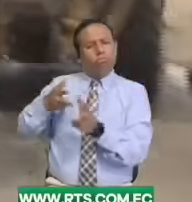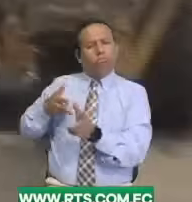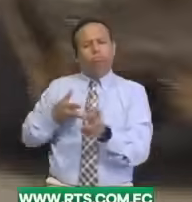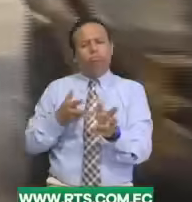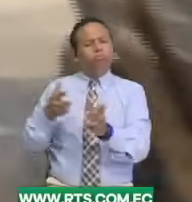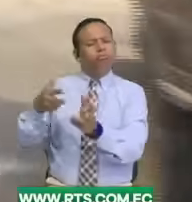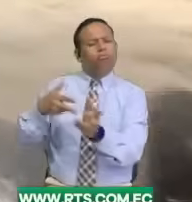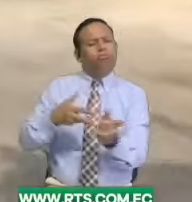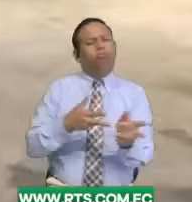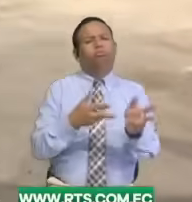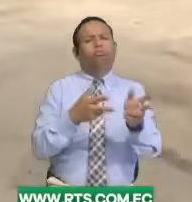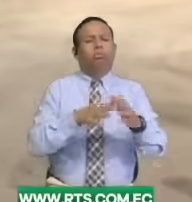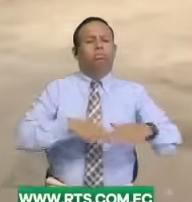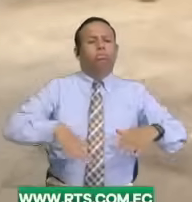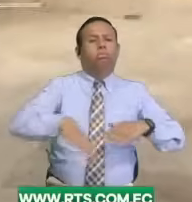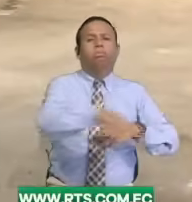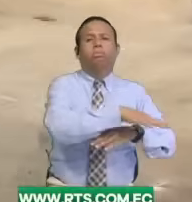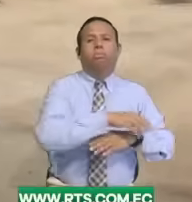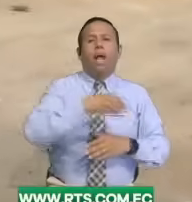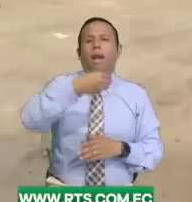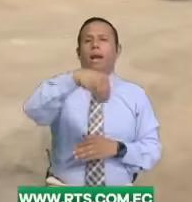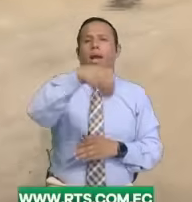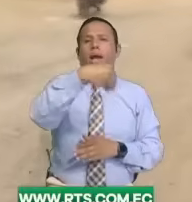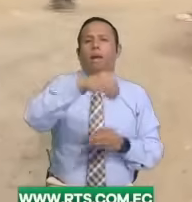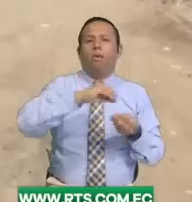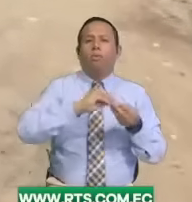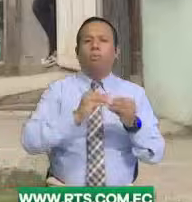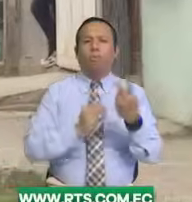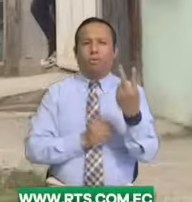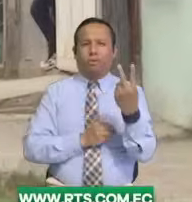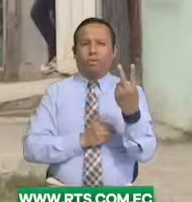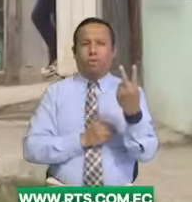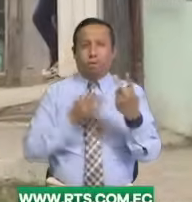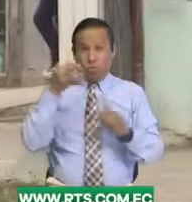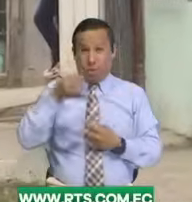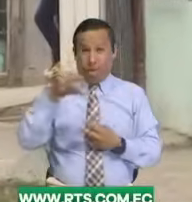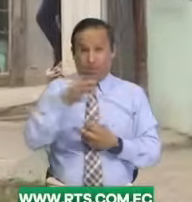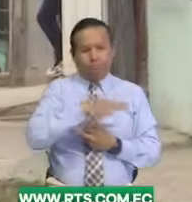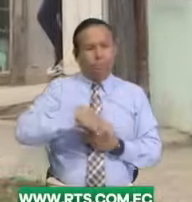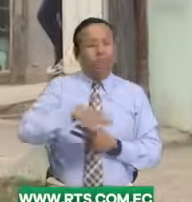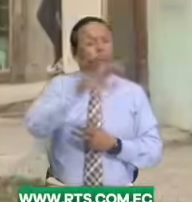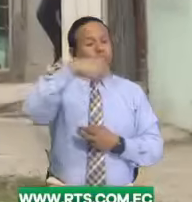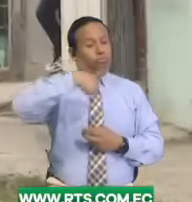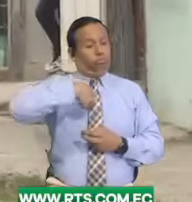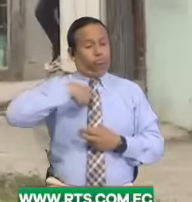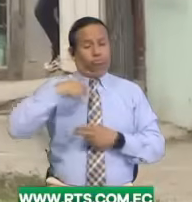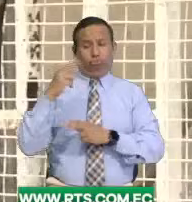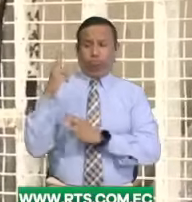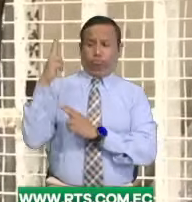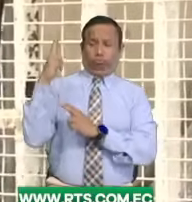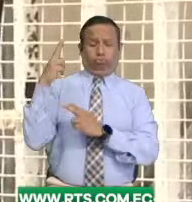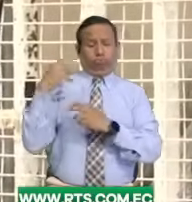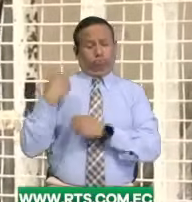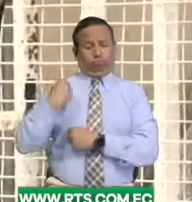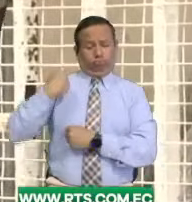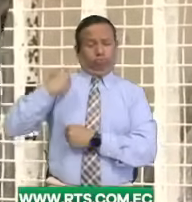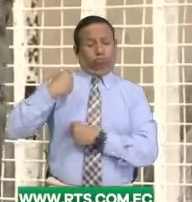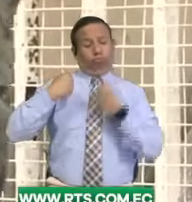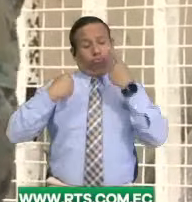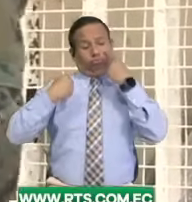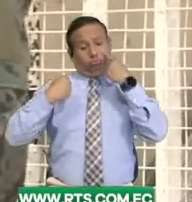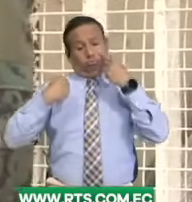la segunda etapa de El Recreo en el Cantón Durán, fingiendo ser miembros de las Fuerzas Armadas que realizaban